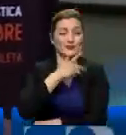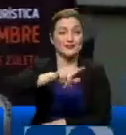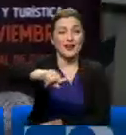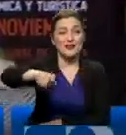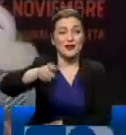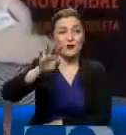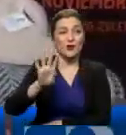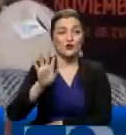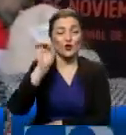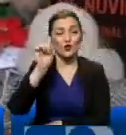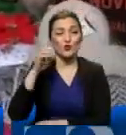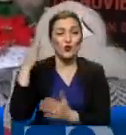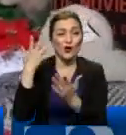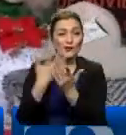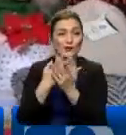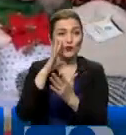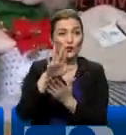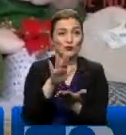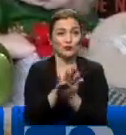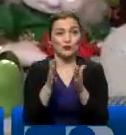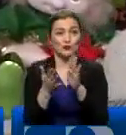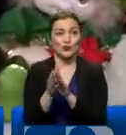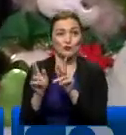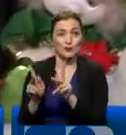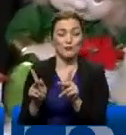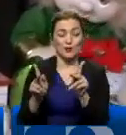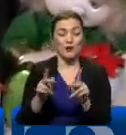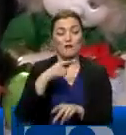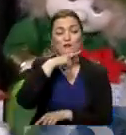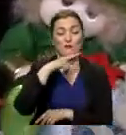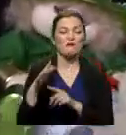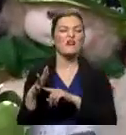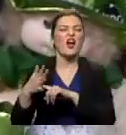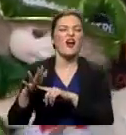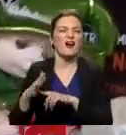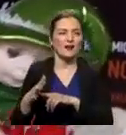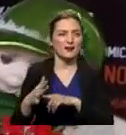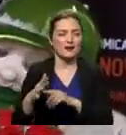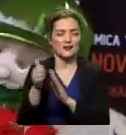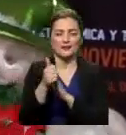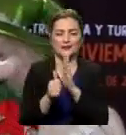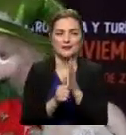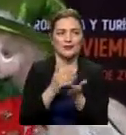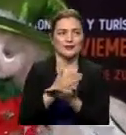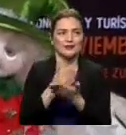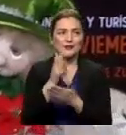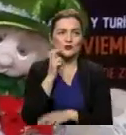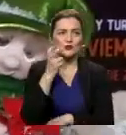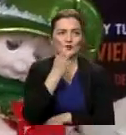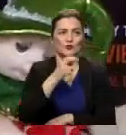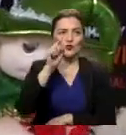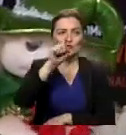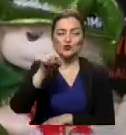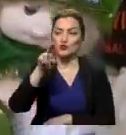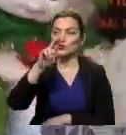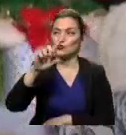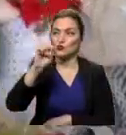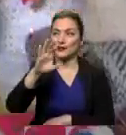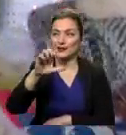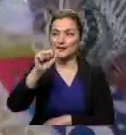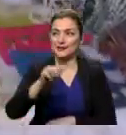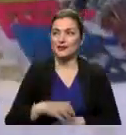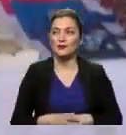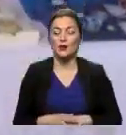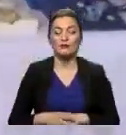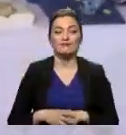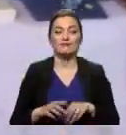del 1 al 4 de noviembre ellos han preparado la Feria Artesanal Gastronómica y Turística de Zuleta. Y como vemos, han venido